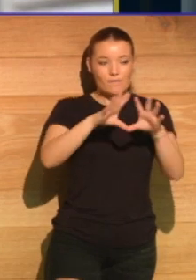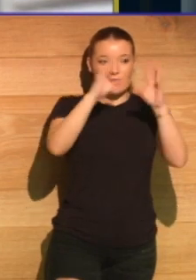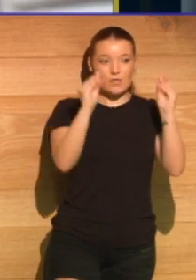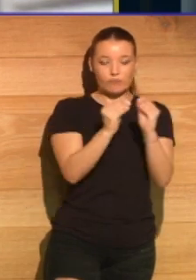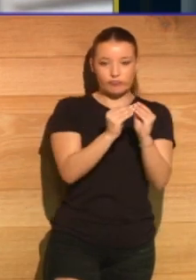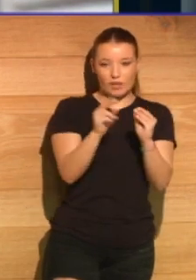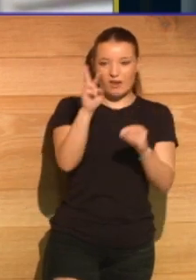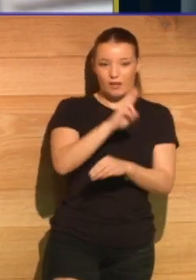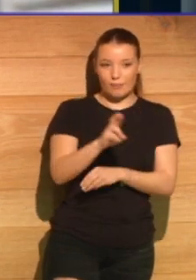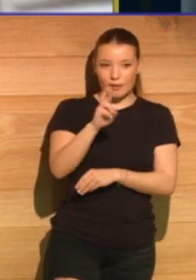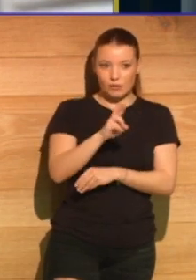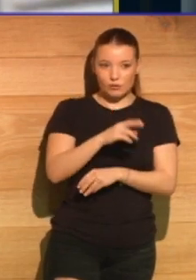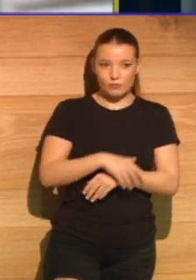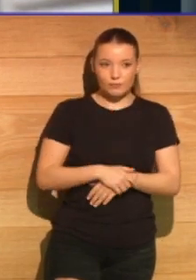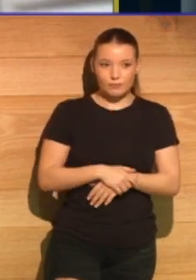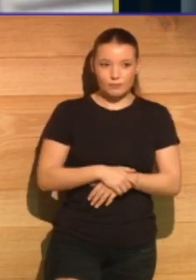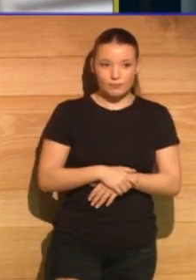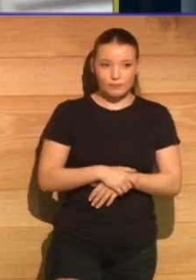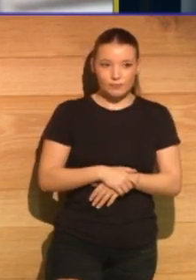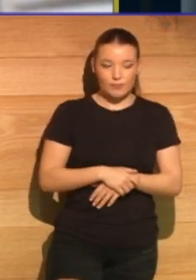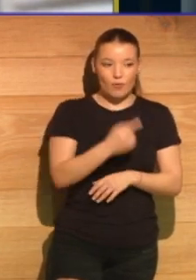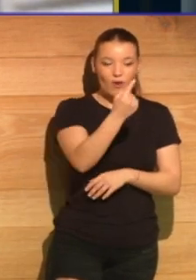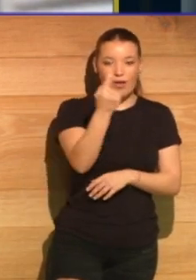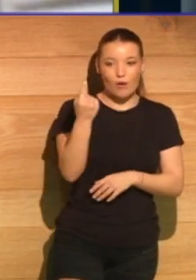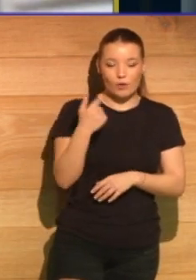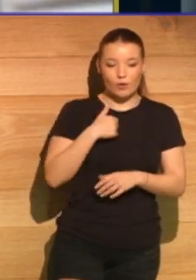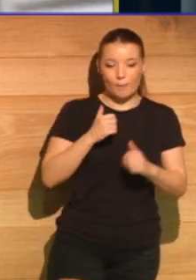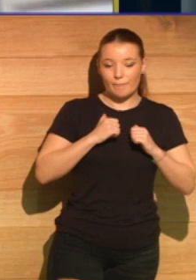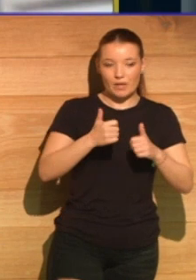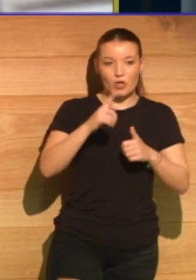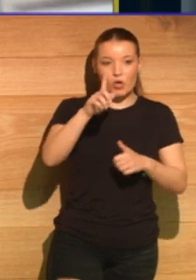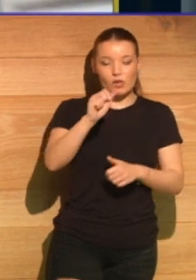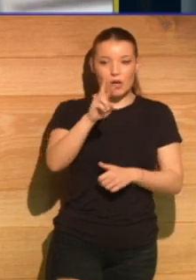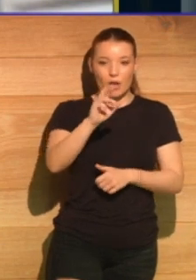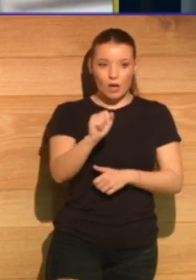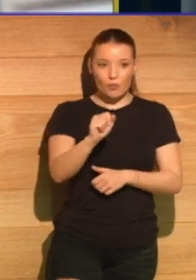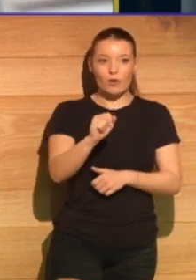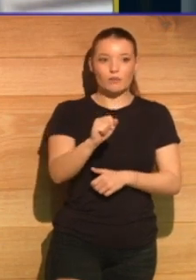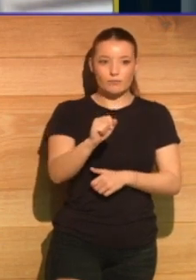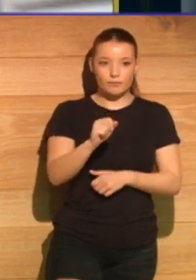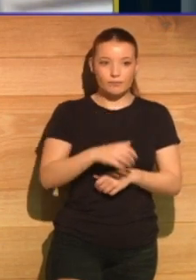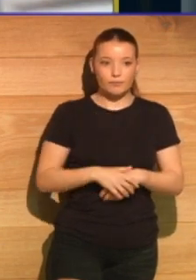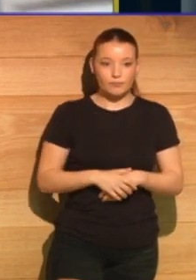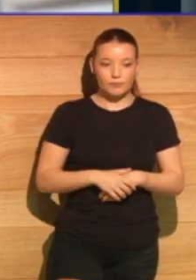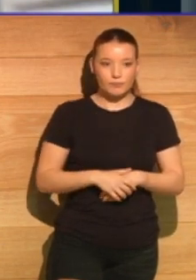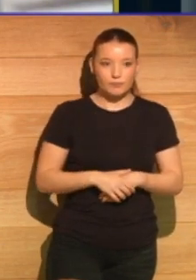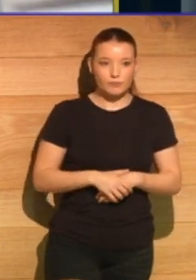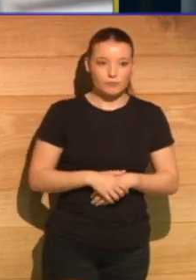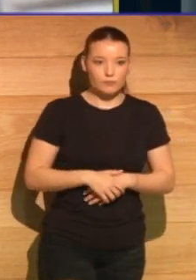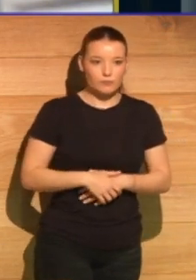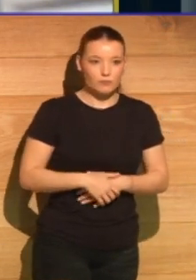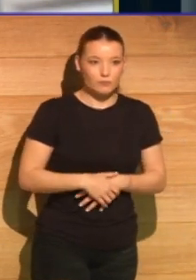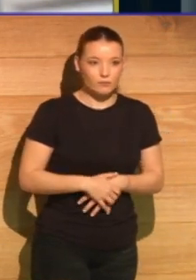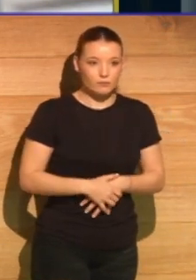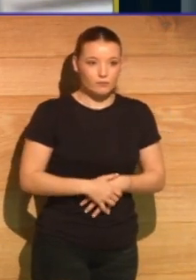cada una de vosotras, pero voy a empezar primero con Laura para que, bueno, pues